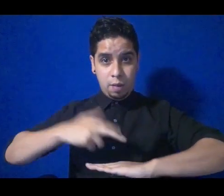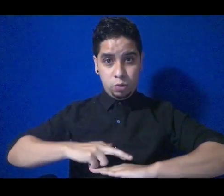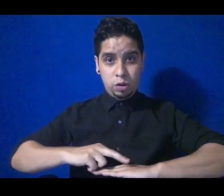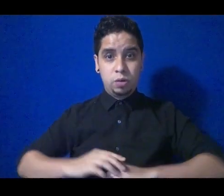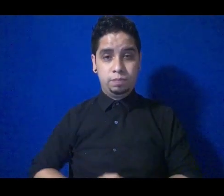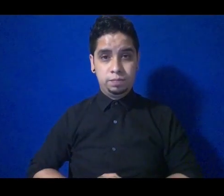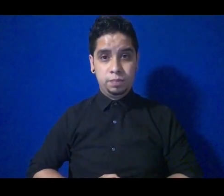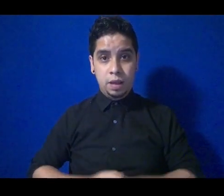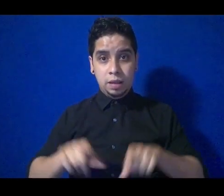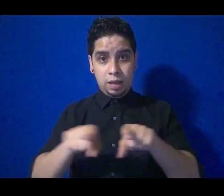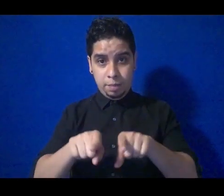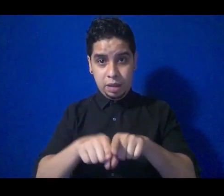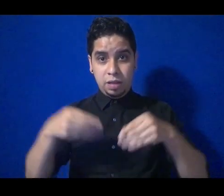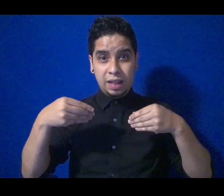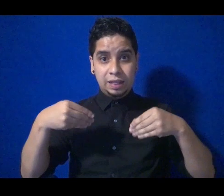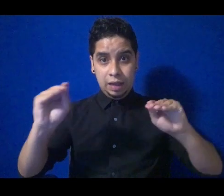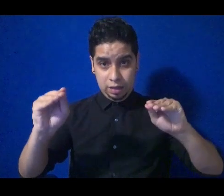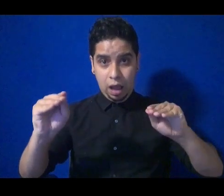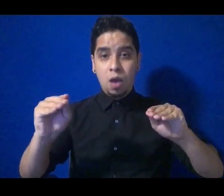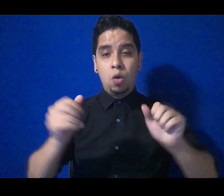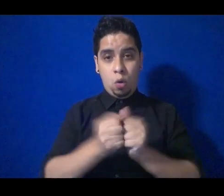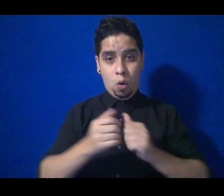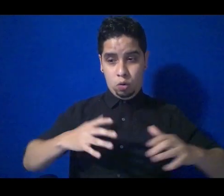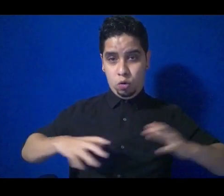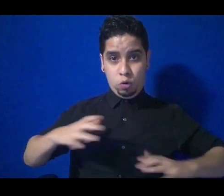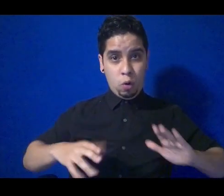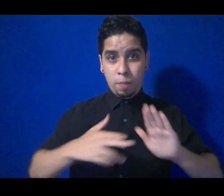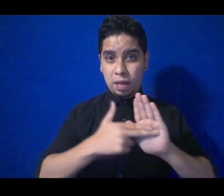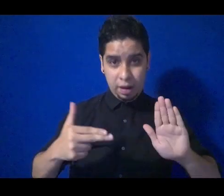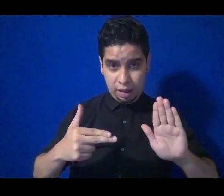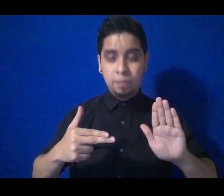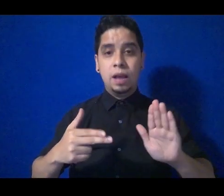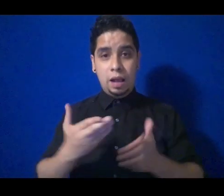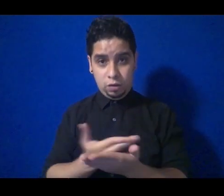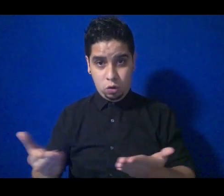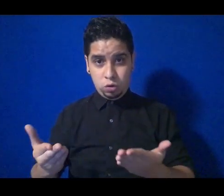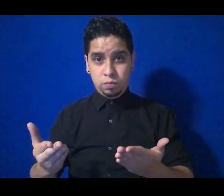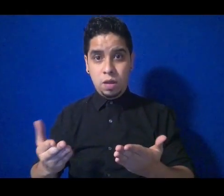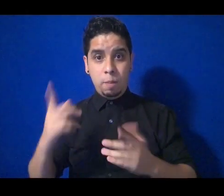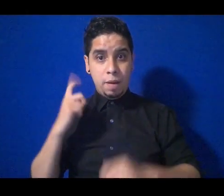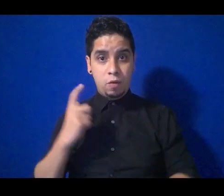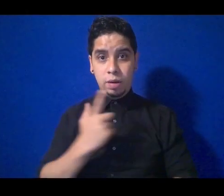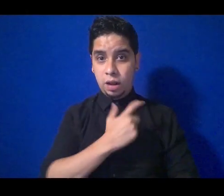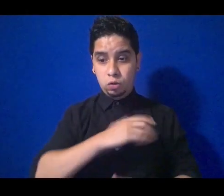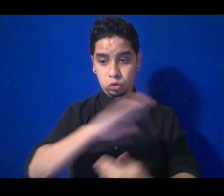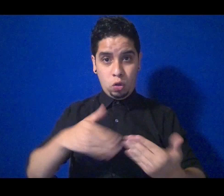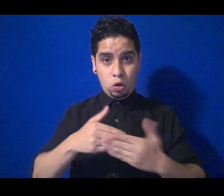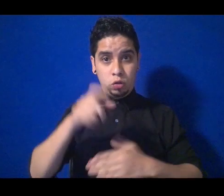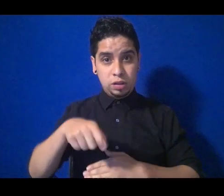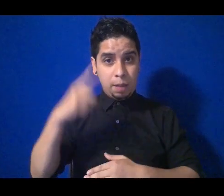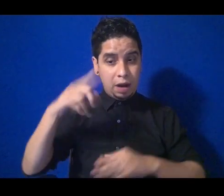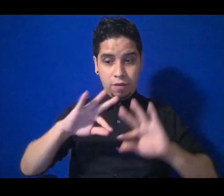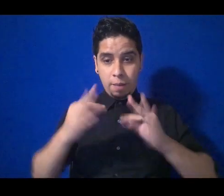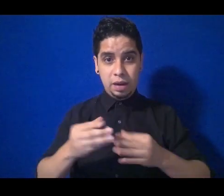directamente de fábrica. Además, Hola, Zaval es tu tienda por departamentos, con un gran inventario en ropa de marcas, accesorios, perfumería, todo